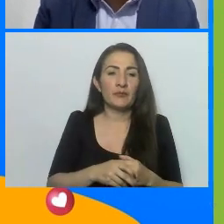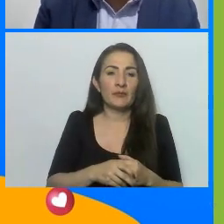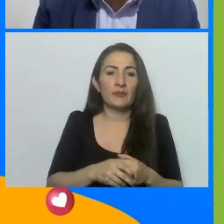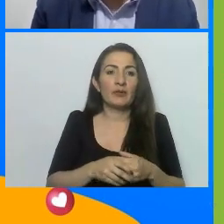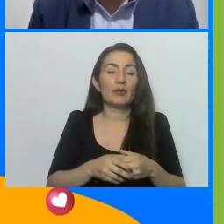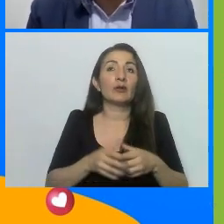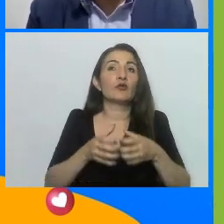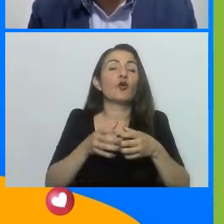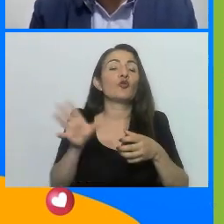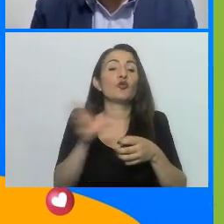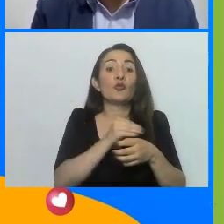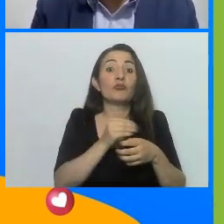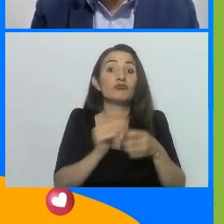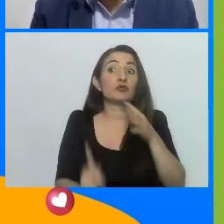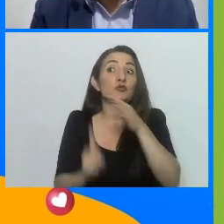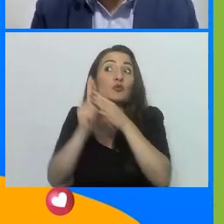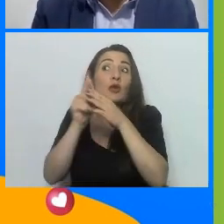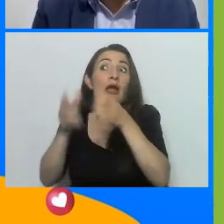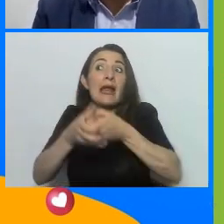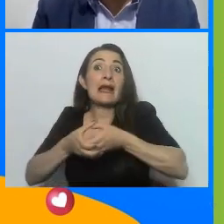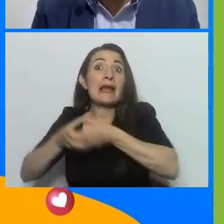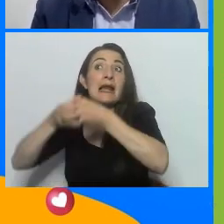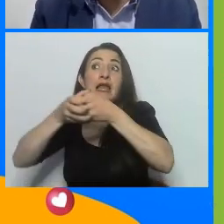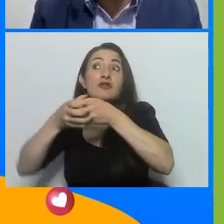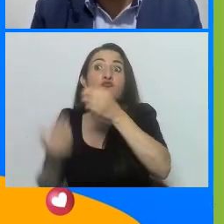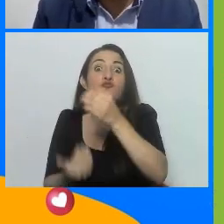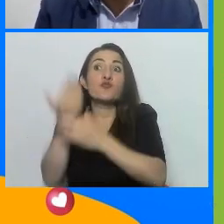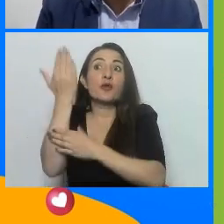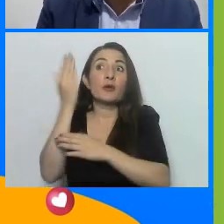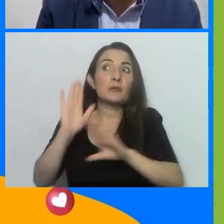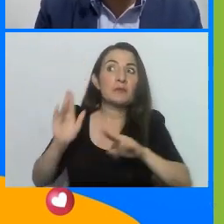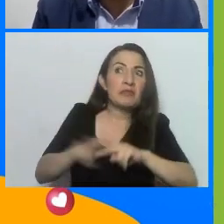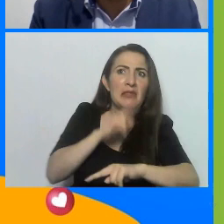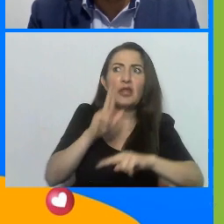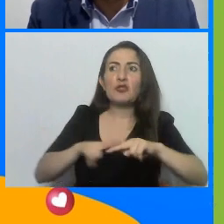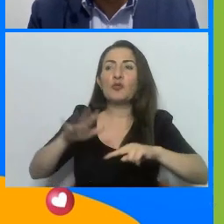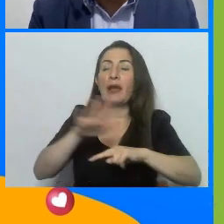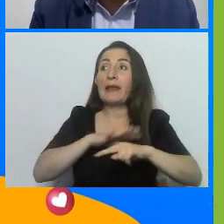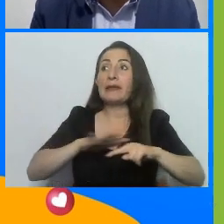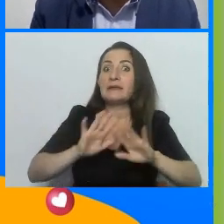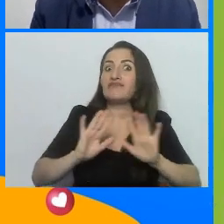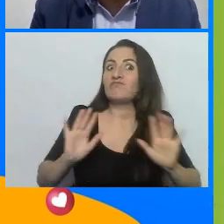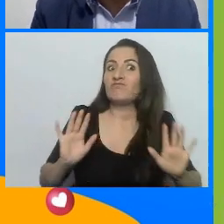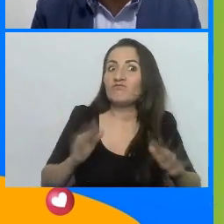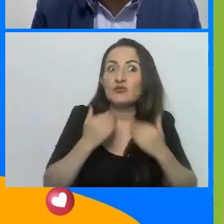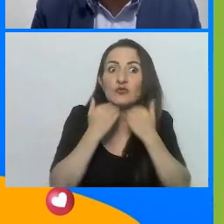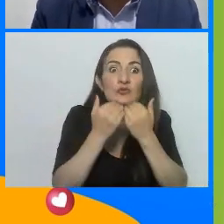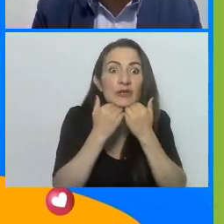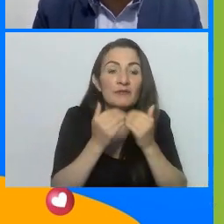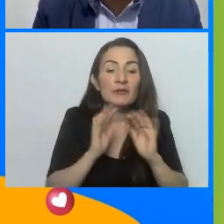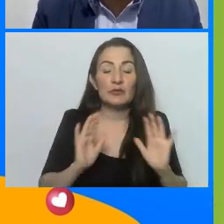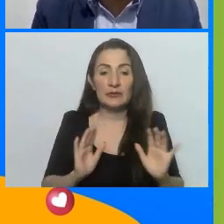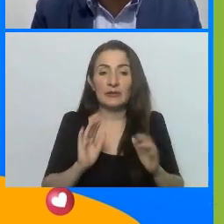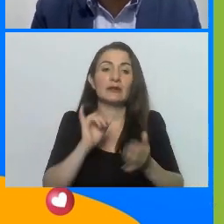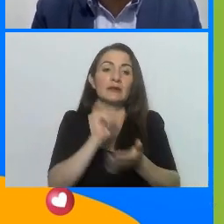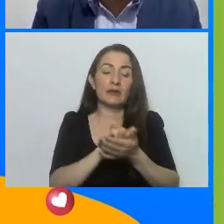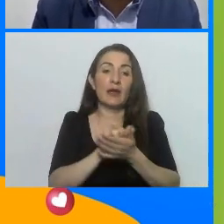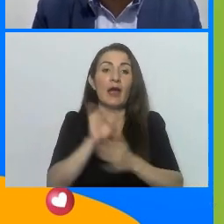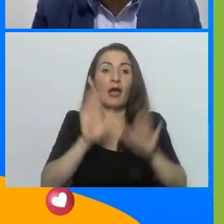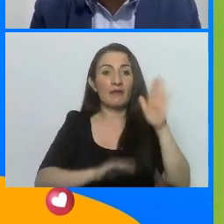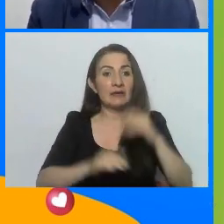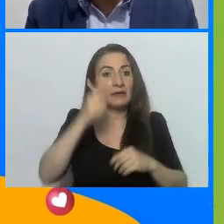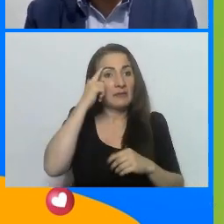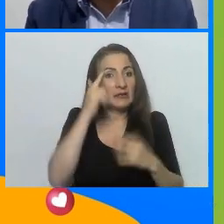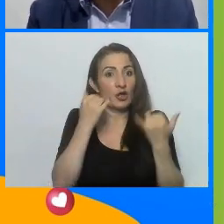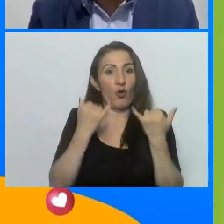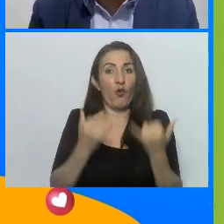evolución surja otro reino. En la naturaleza no hay nada definido, la naturaleza es cambiante, la naturaleza todo el tiempo es impredecible. Entonces a veces lo que hoy creemos que